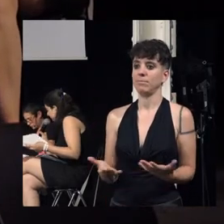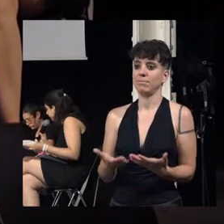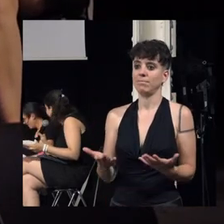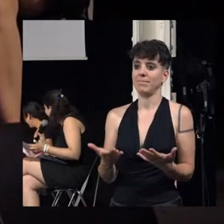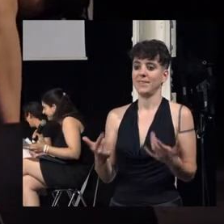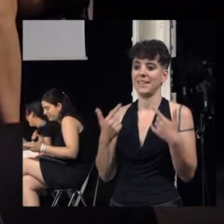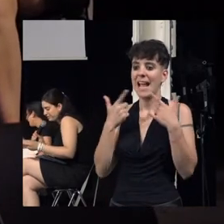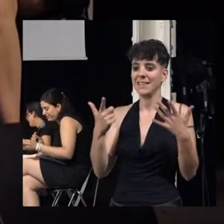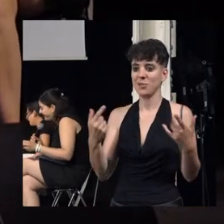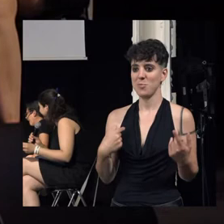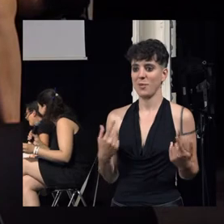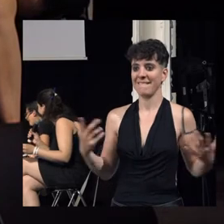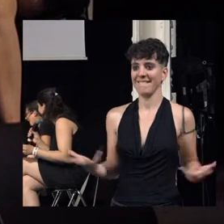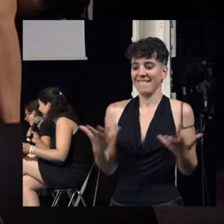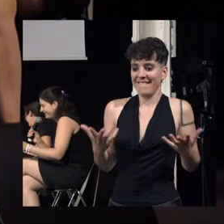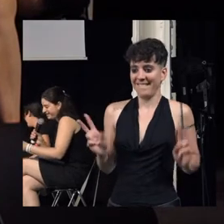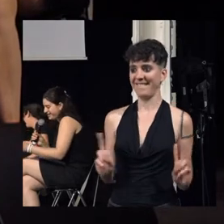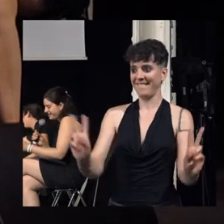tan entusiasta presentación.